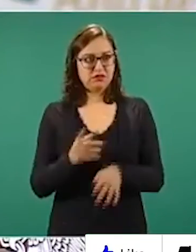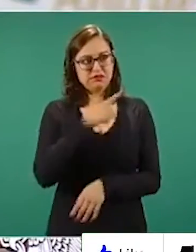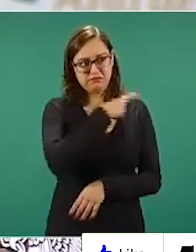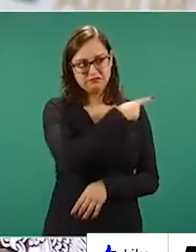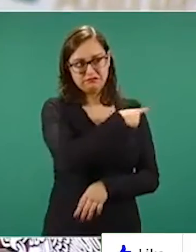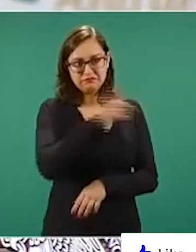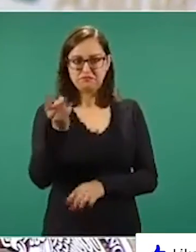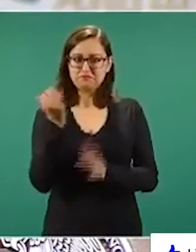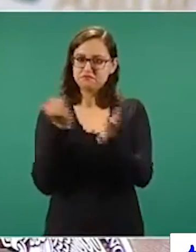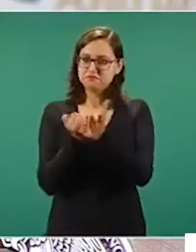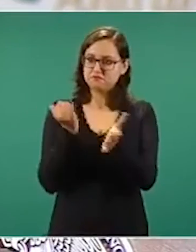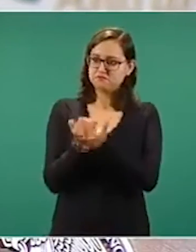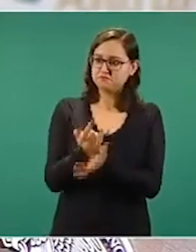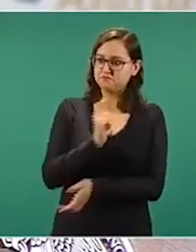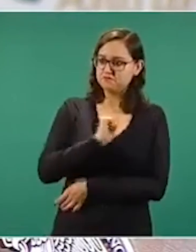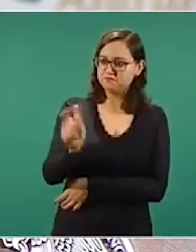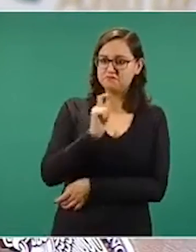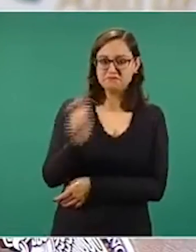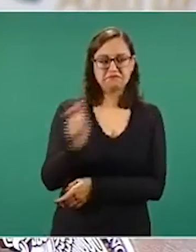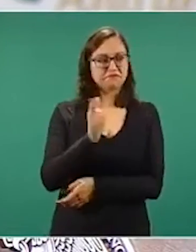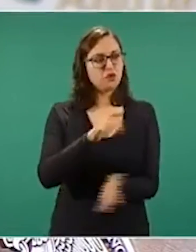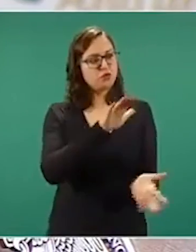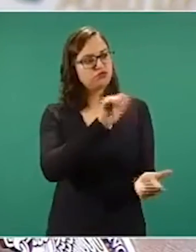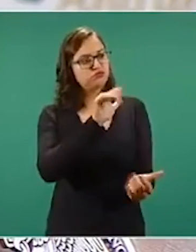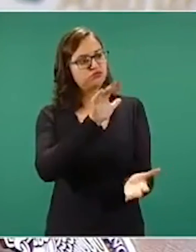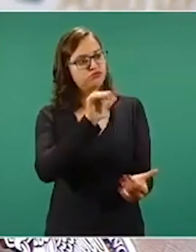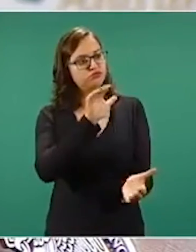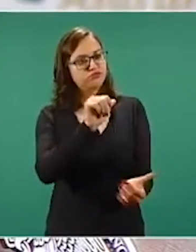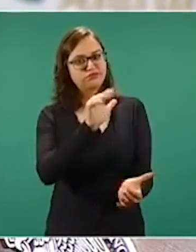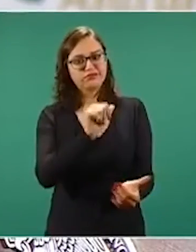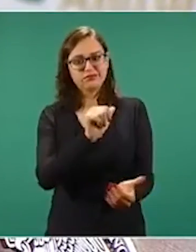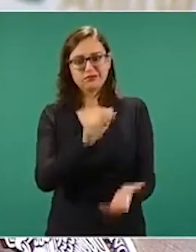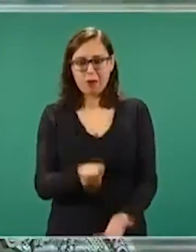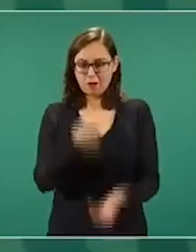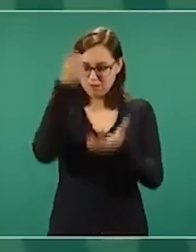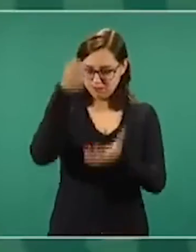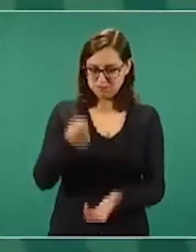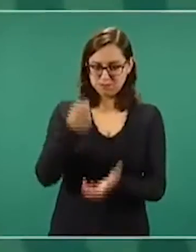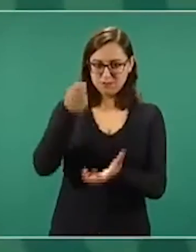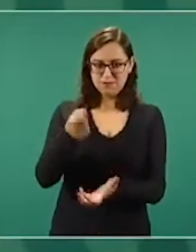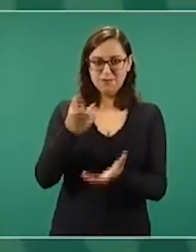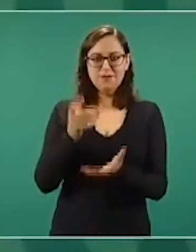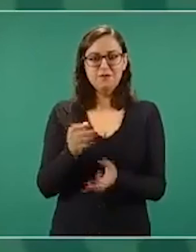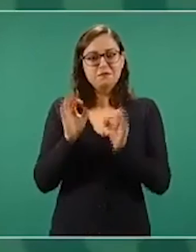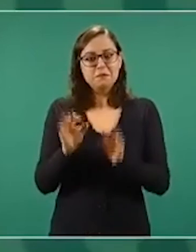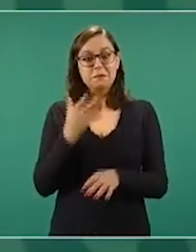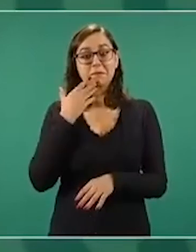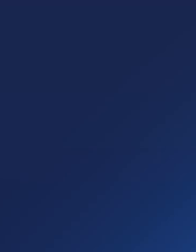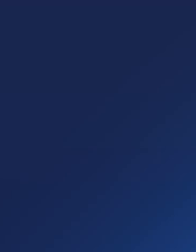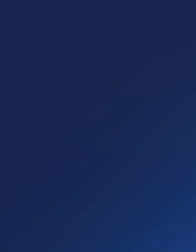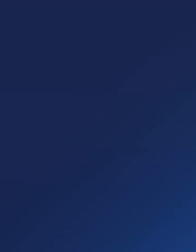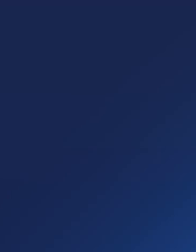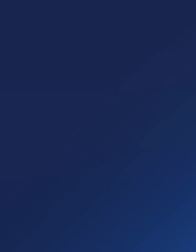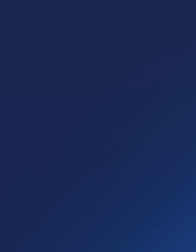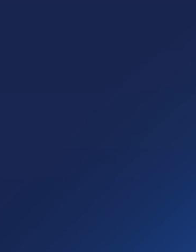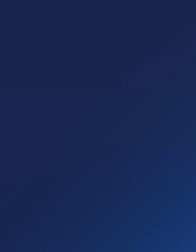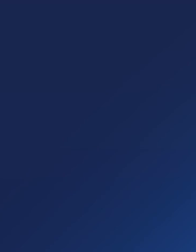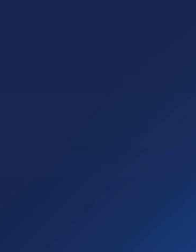no hay aumentos de impuestos, pero también ya no hay estos fraudes fiscales.